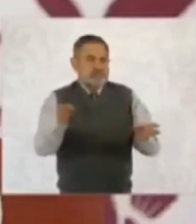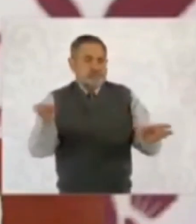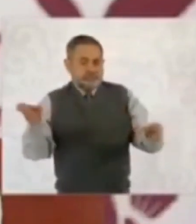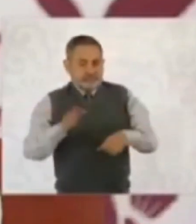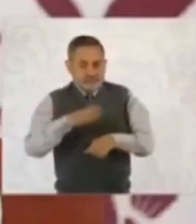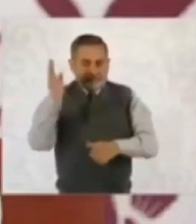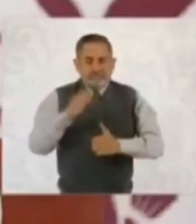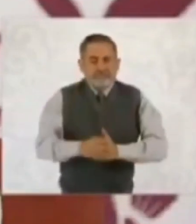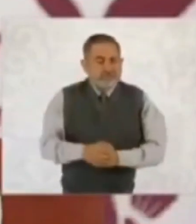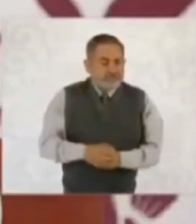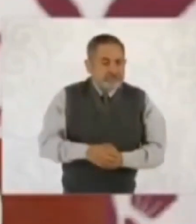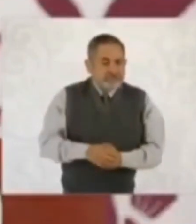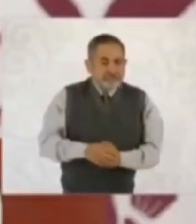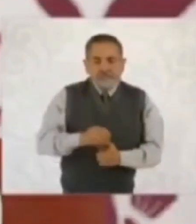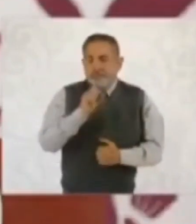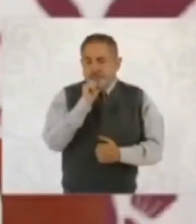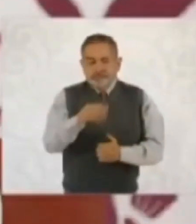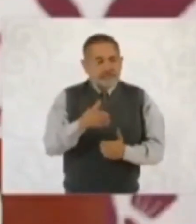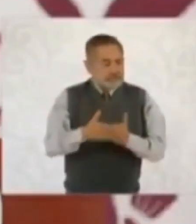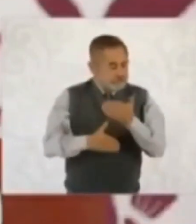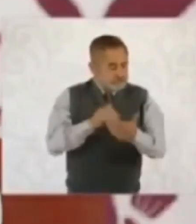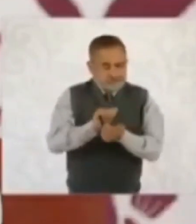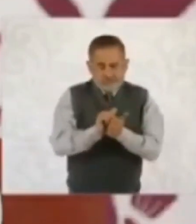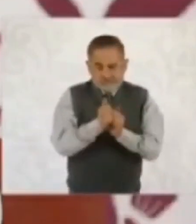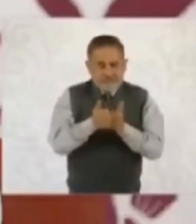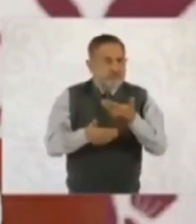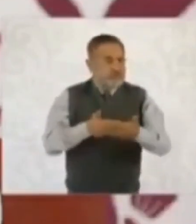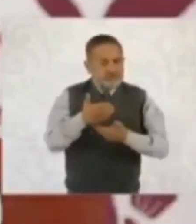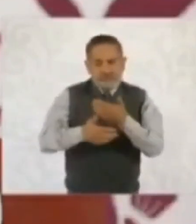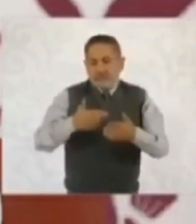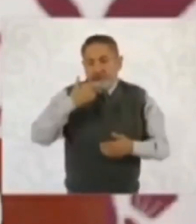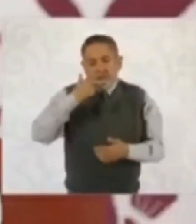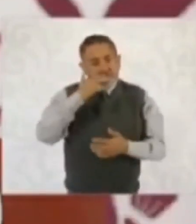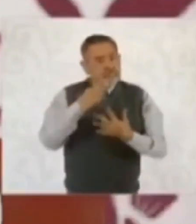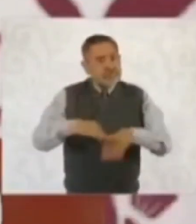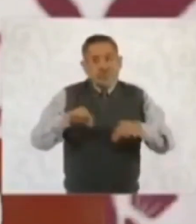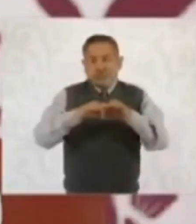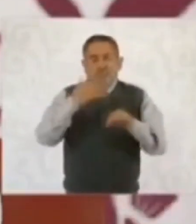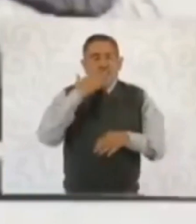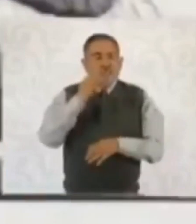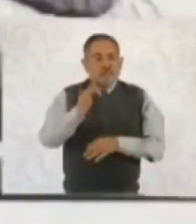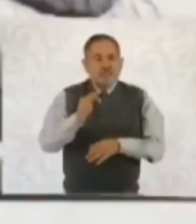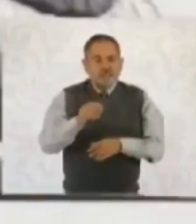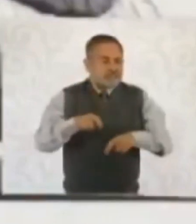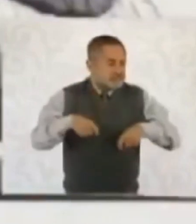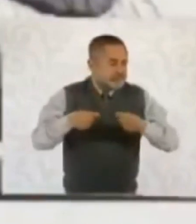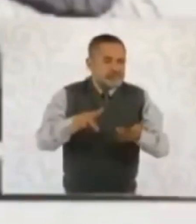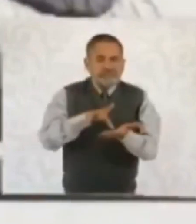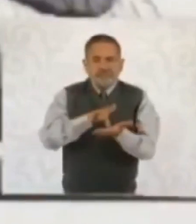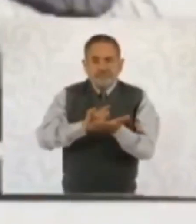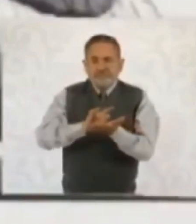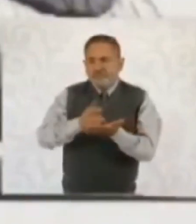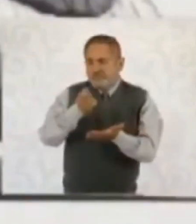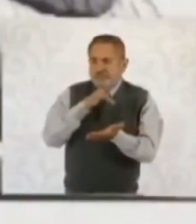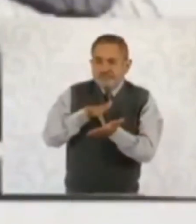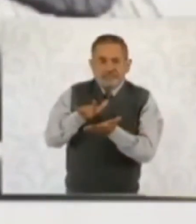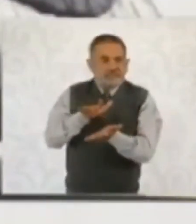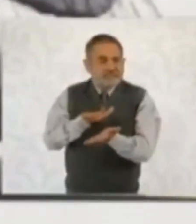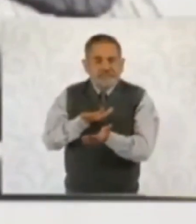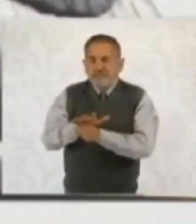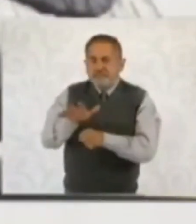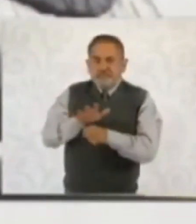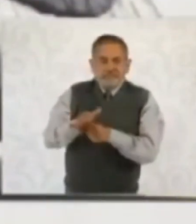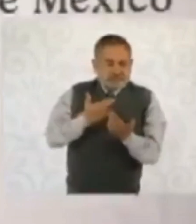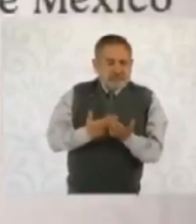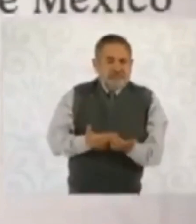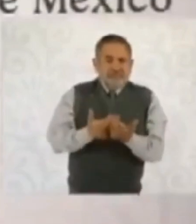Al mismo tiempo, pues va avanzando de manera muy importante el abasto de medicamentos en los centros de